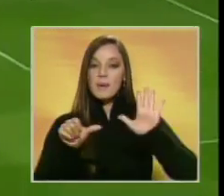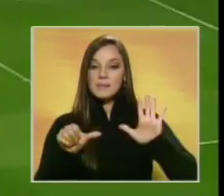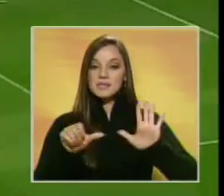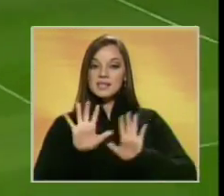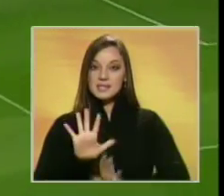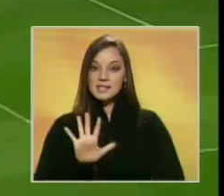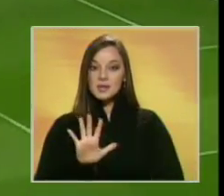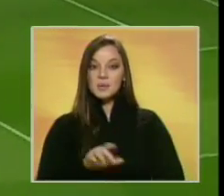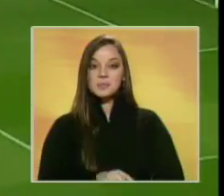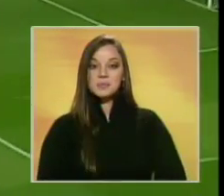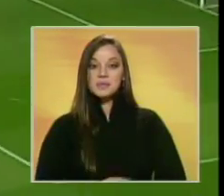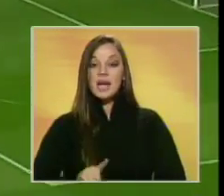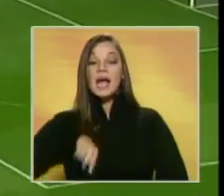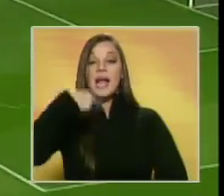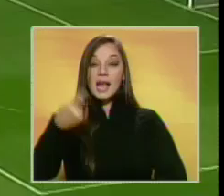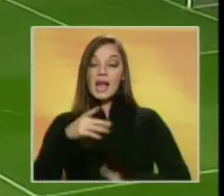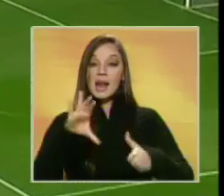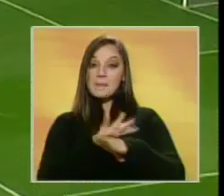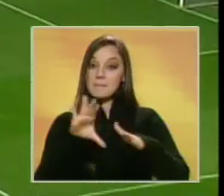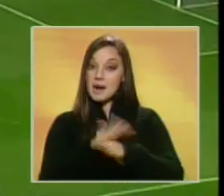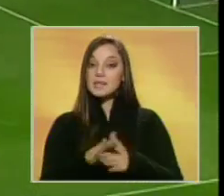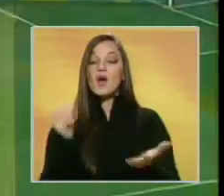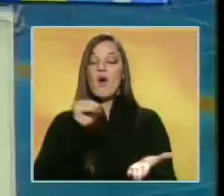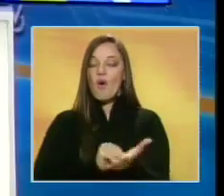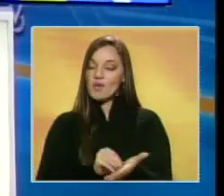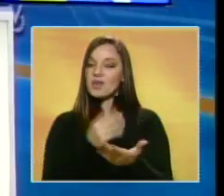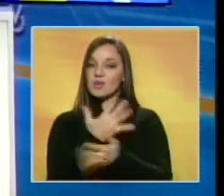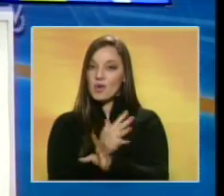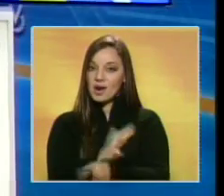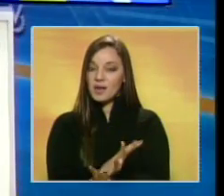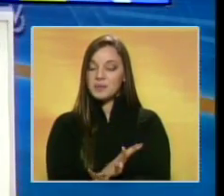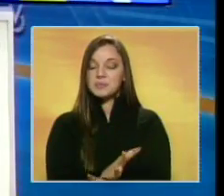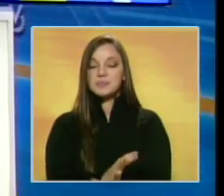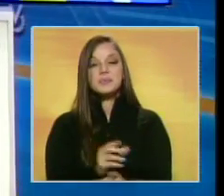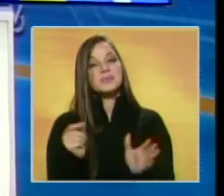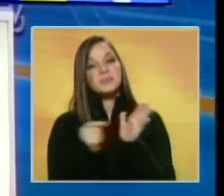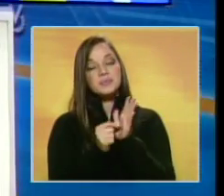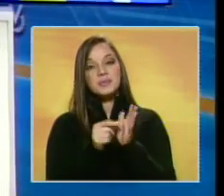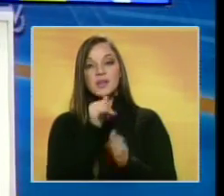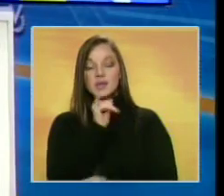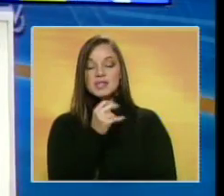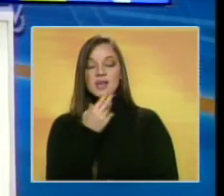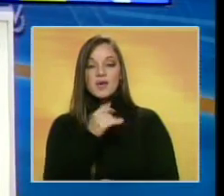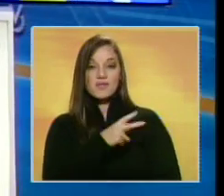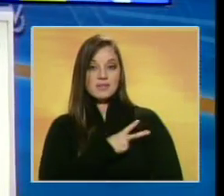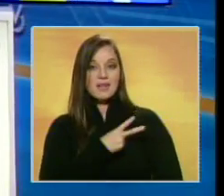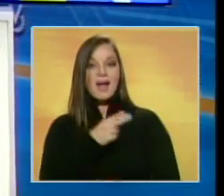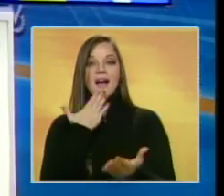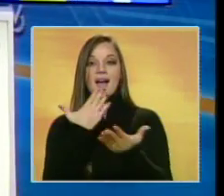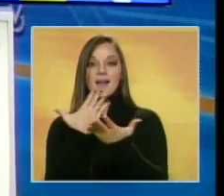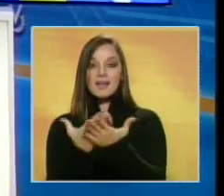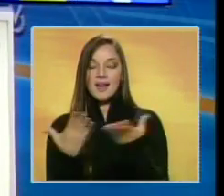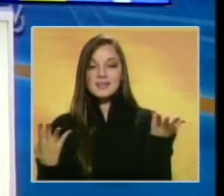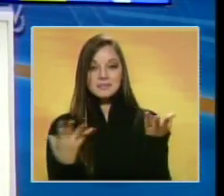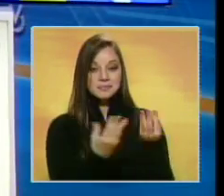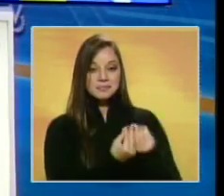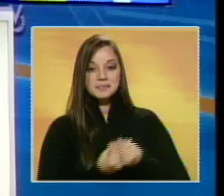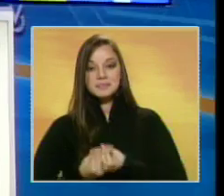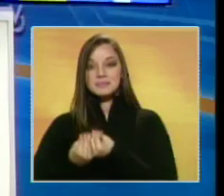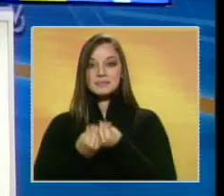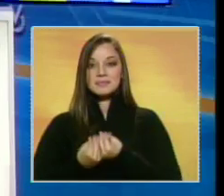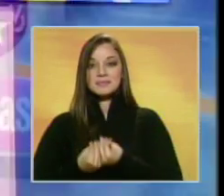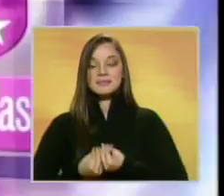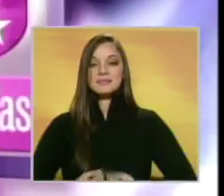La vuelta será el próximo martes en el Fútbol Arena de Múnich. Bien, hasta aquí la información deportiva en Noticiero Venevisión. Gracias por su